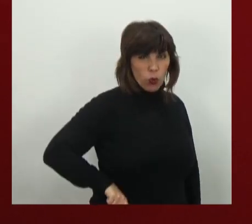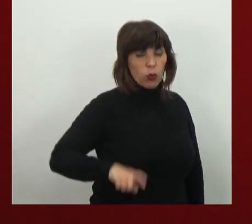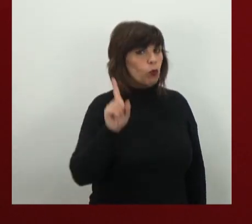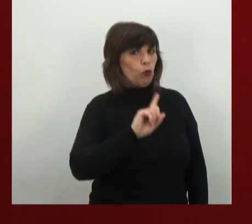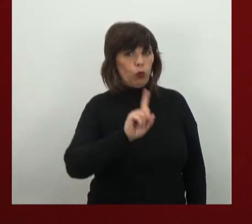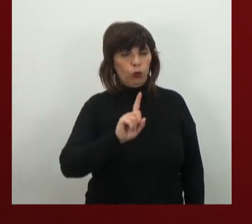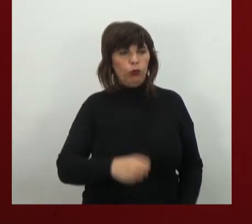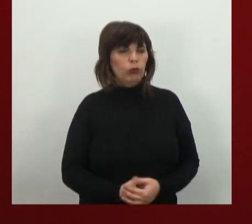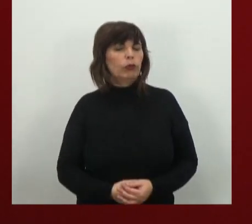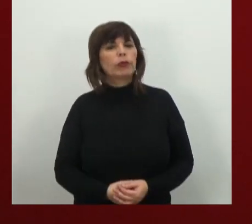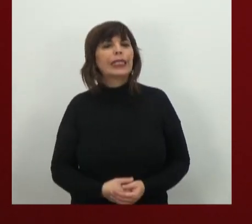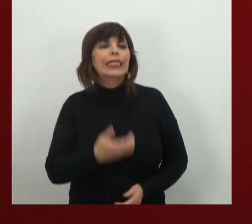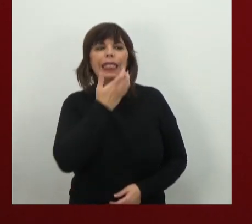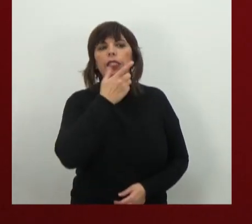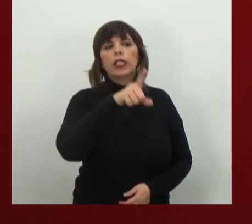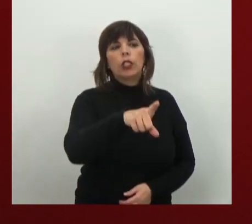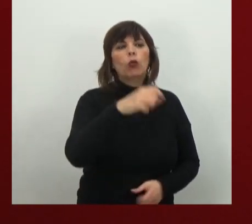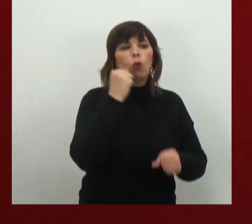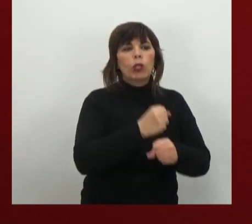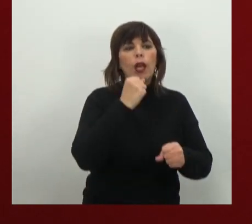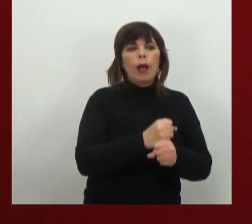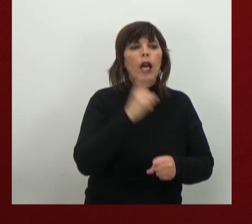Si solo trabajas por el dinero,